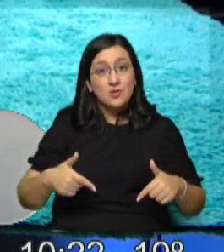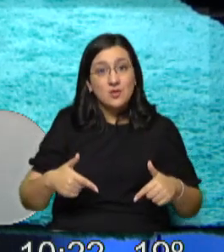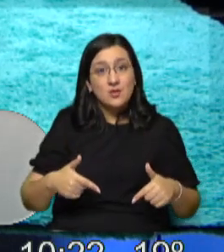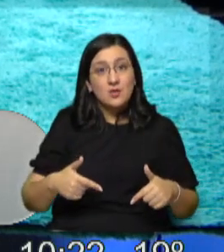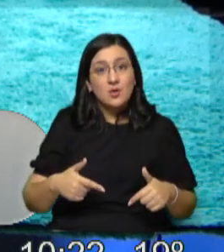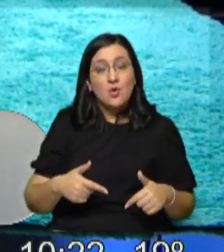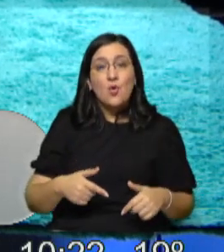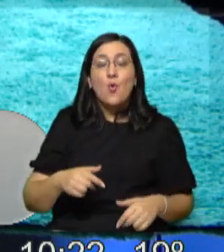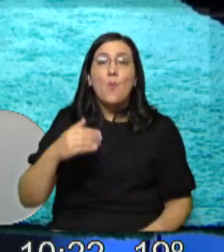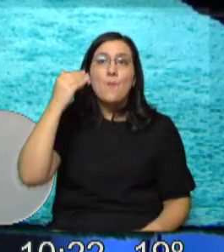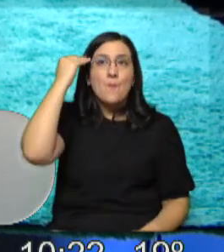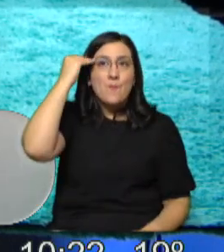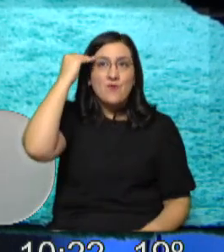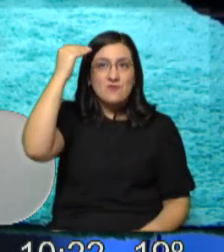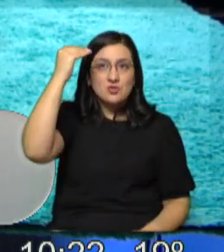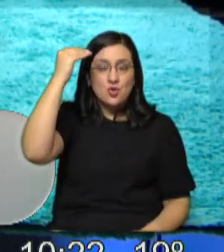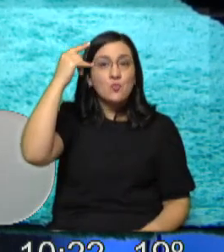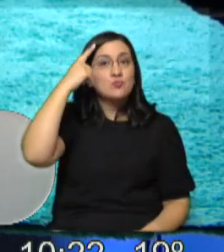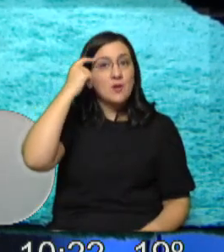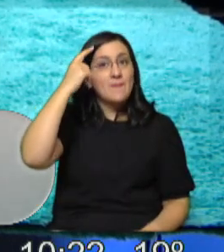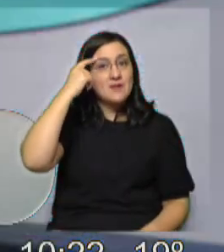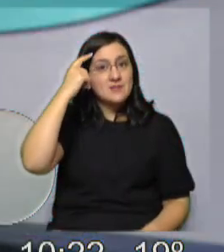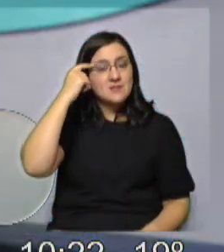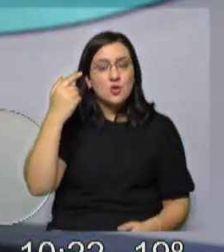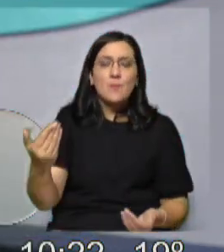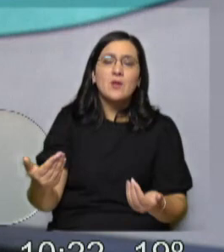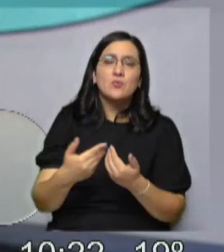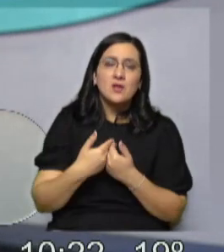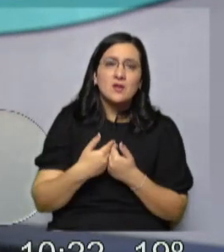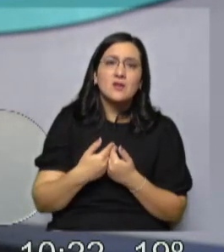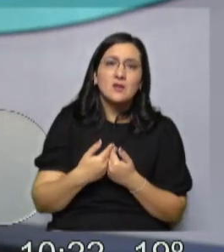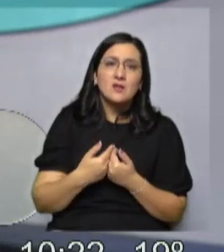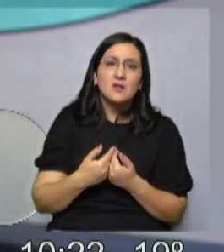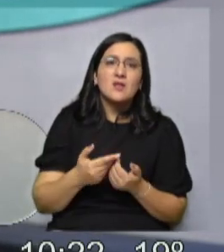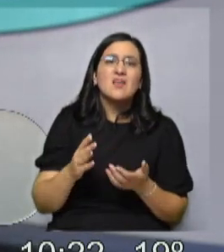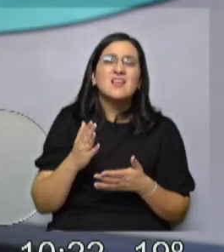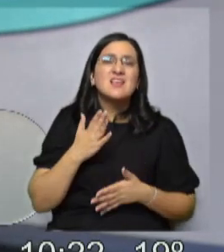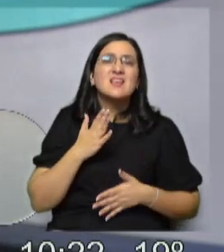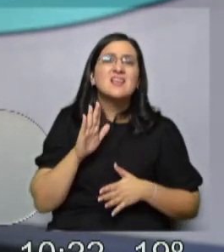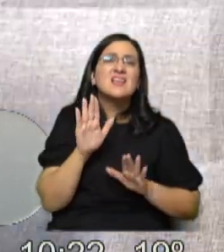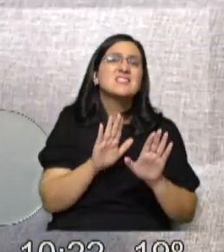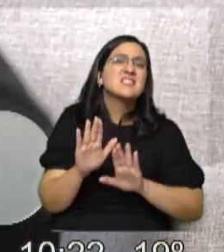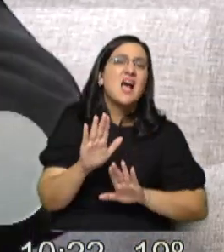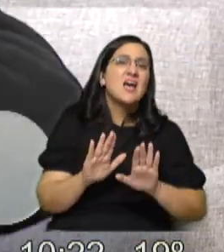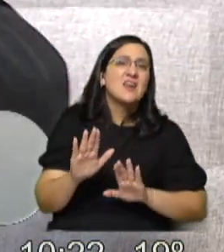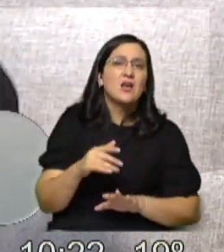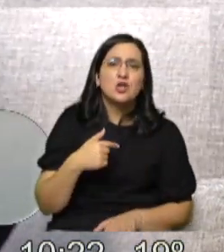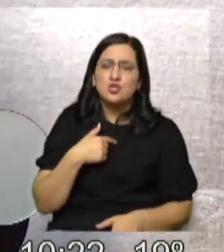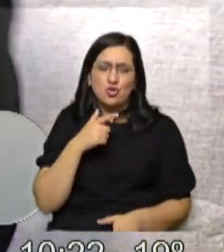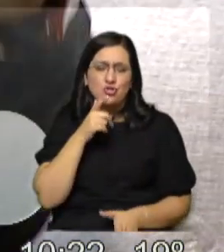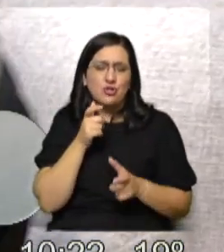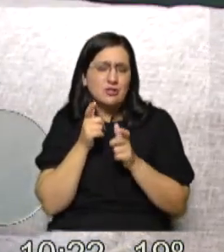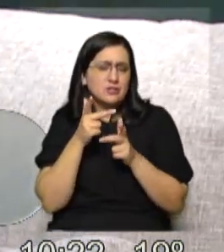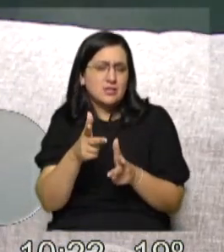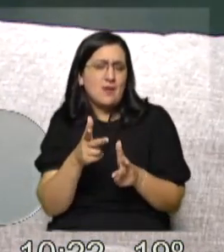viejo profesor muy sabio nos preguntaba, ¿qué sana, chiquilines? ¿Qué es lo que sana? Y tirábamos, pa, esto,